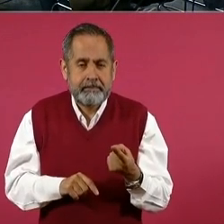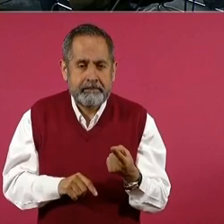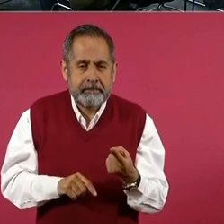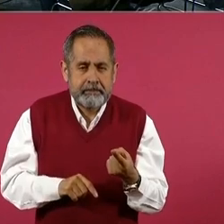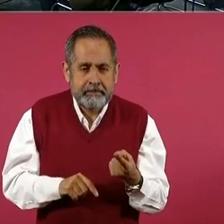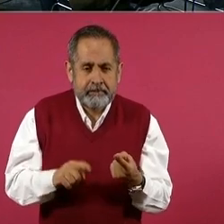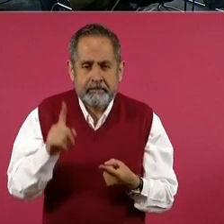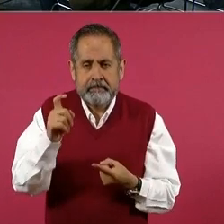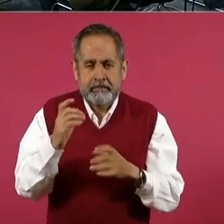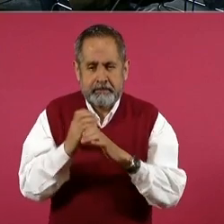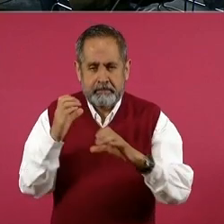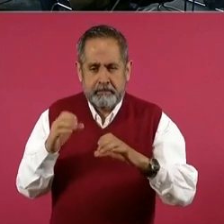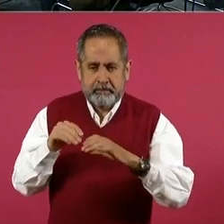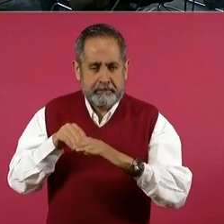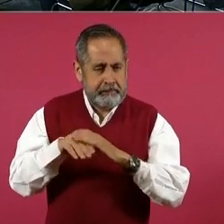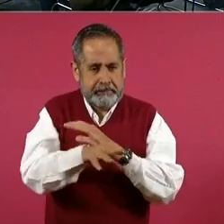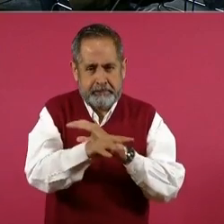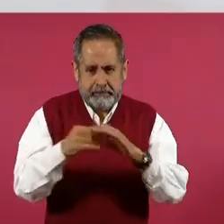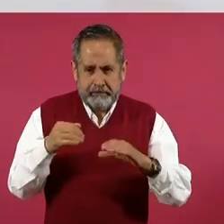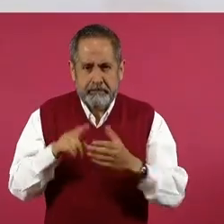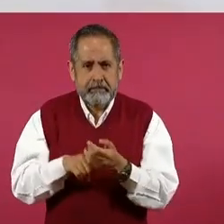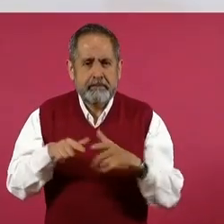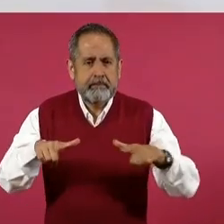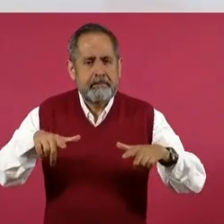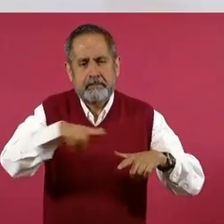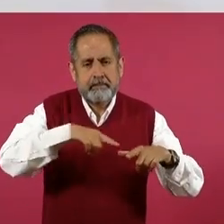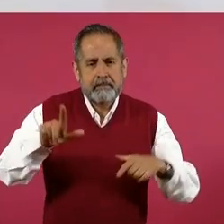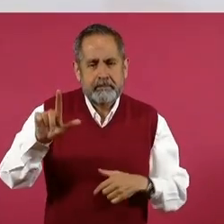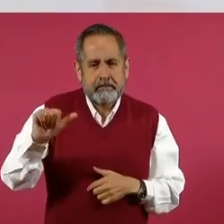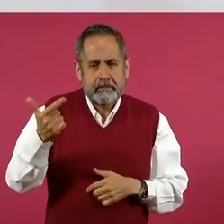el acueducto de la laguna.